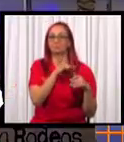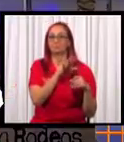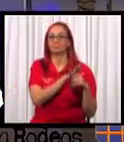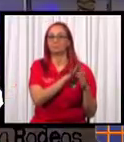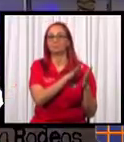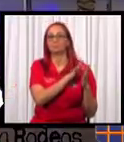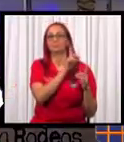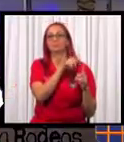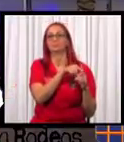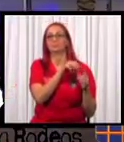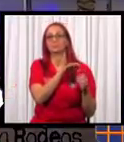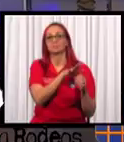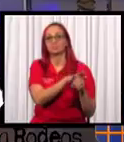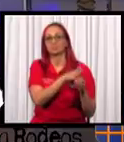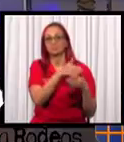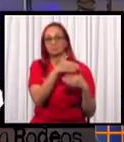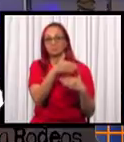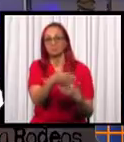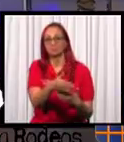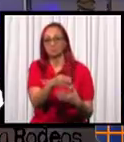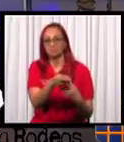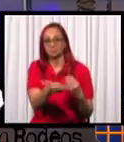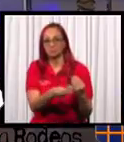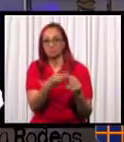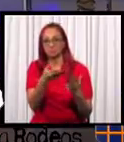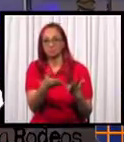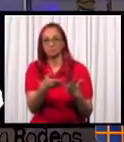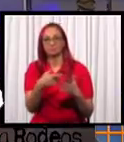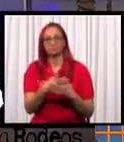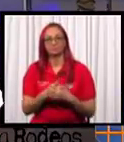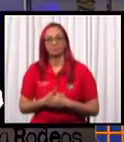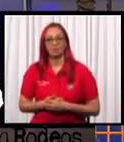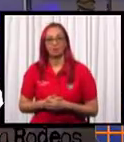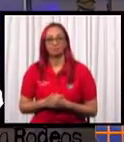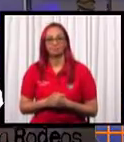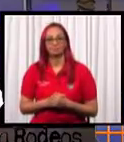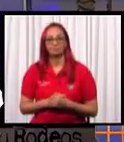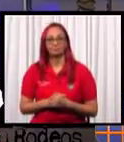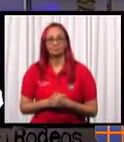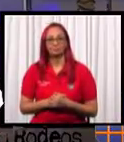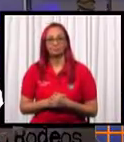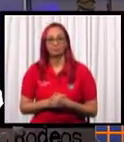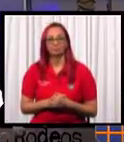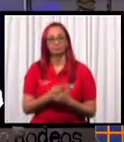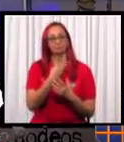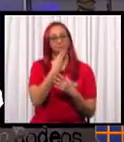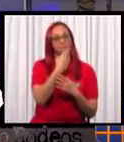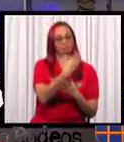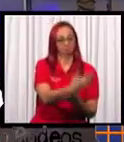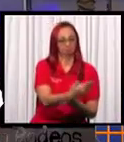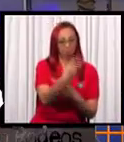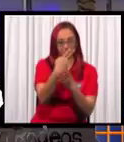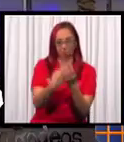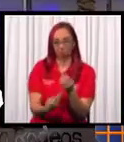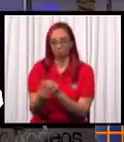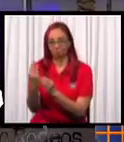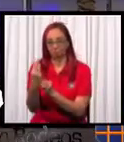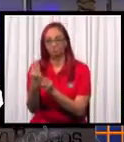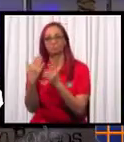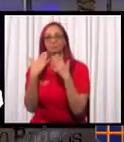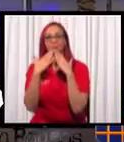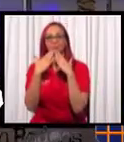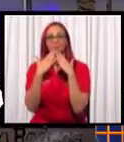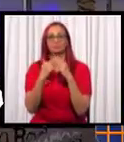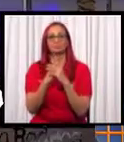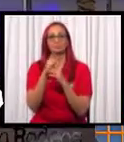y entregan en la industria, tengan una siniestralidad baja. Don Maynor Cruz, don Maynor Barbosa, muchísimas gracias a ustedes